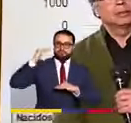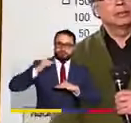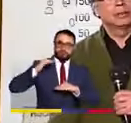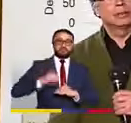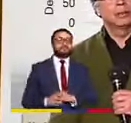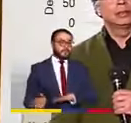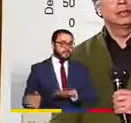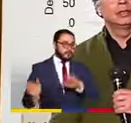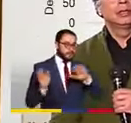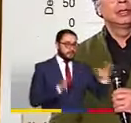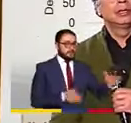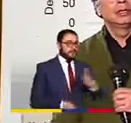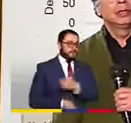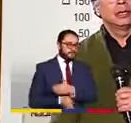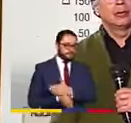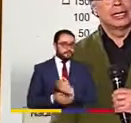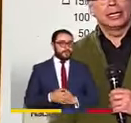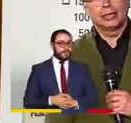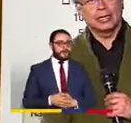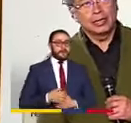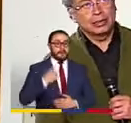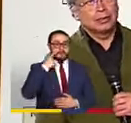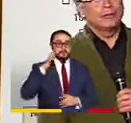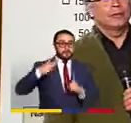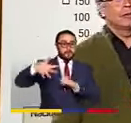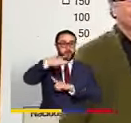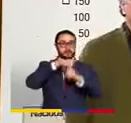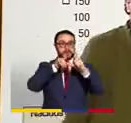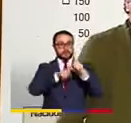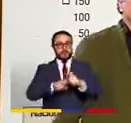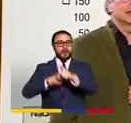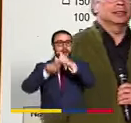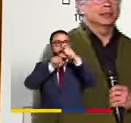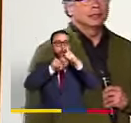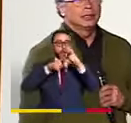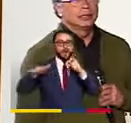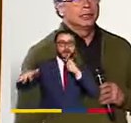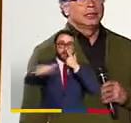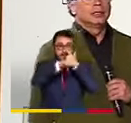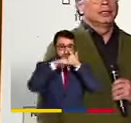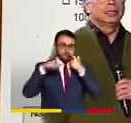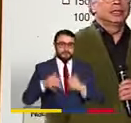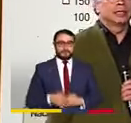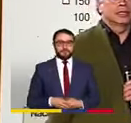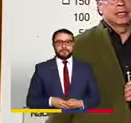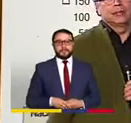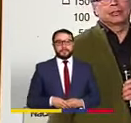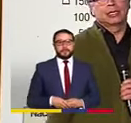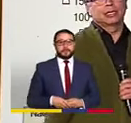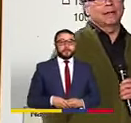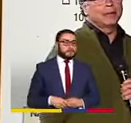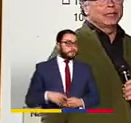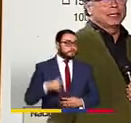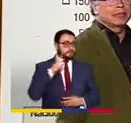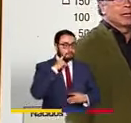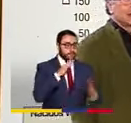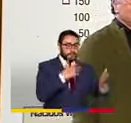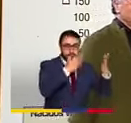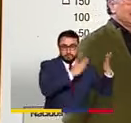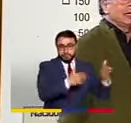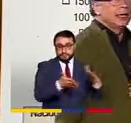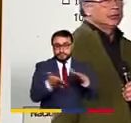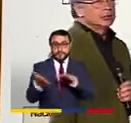Seguimos. La Guajira, ya en forma particular, tasa de mortalidad